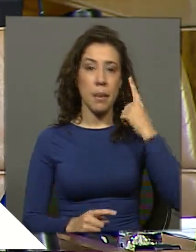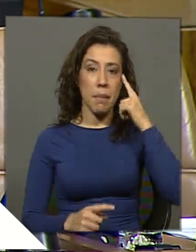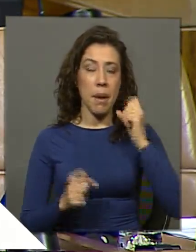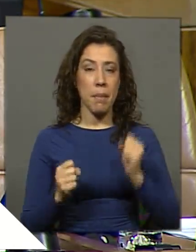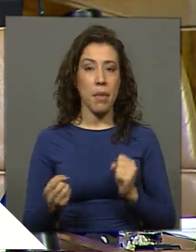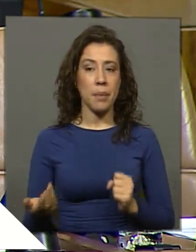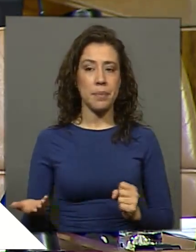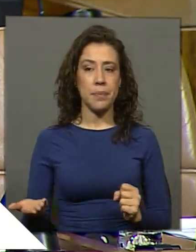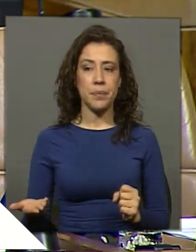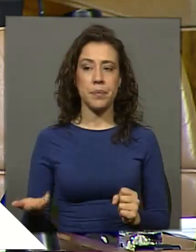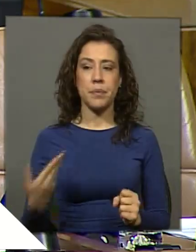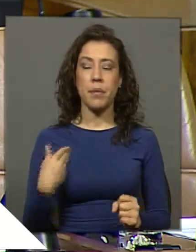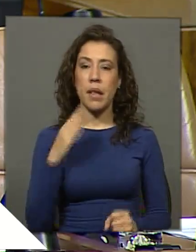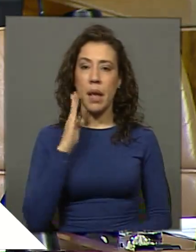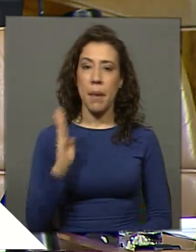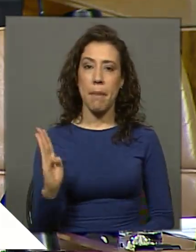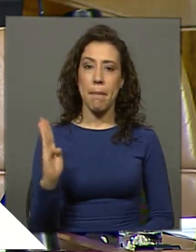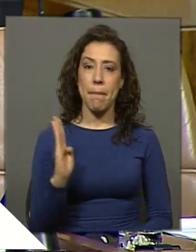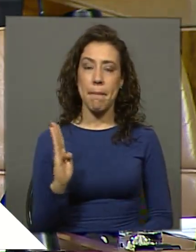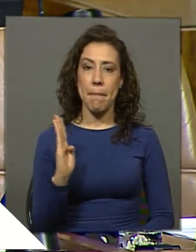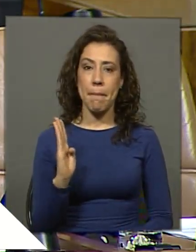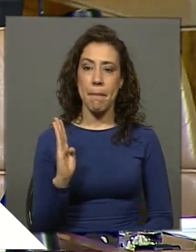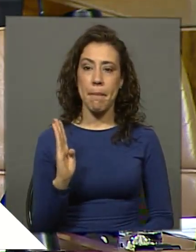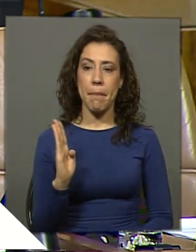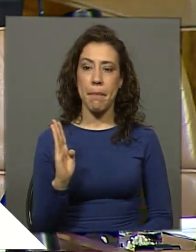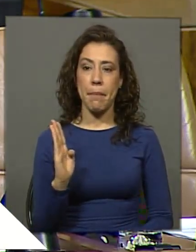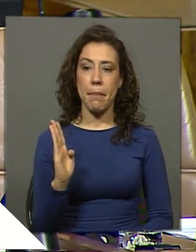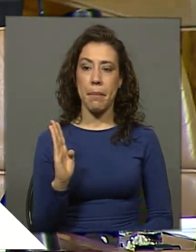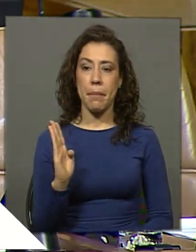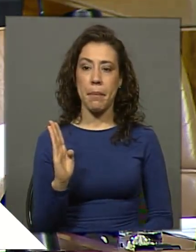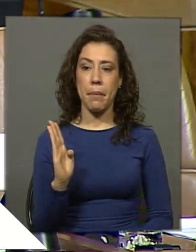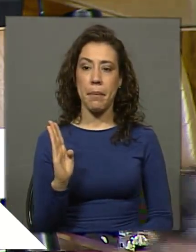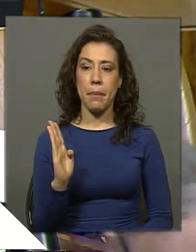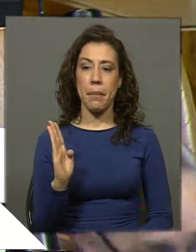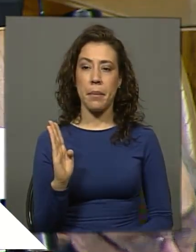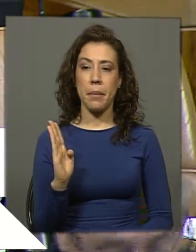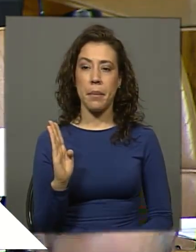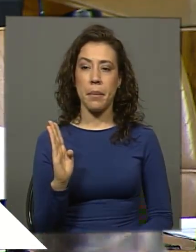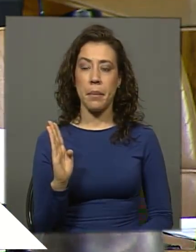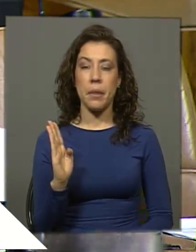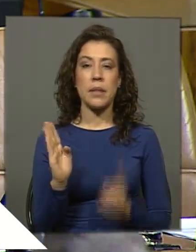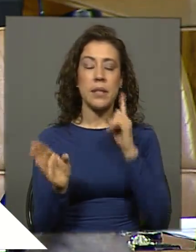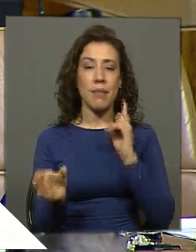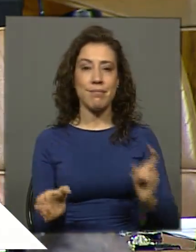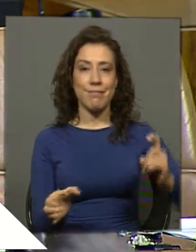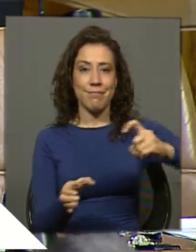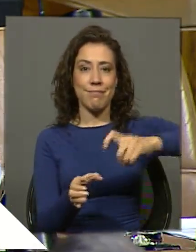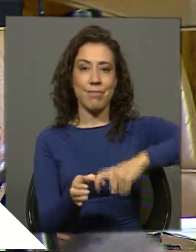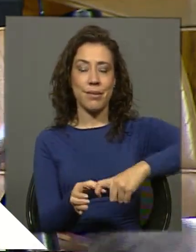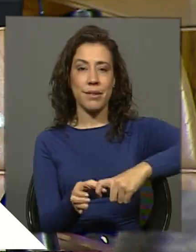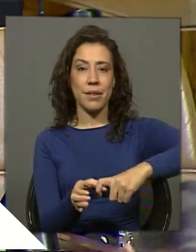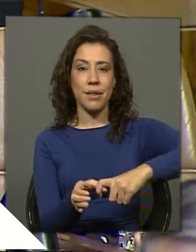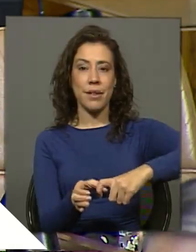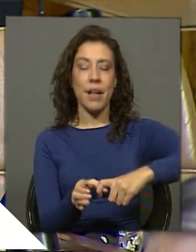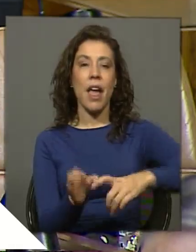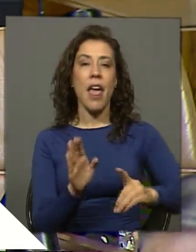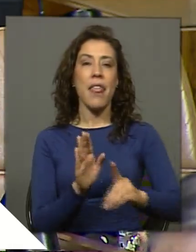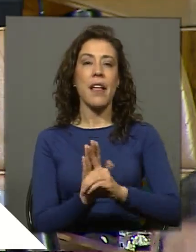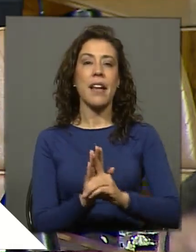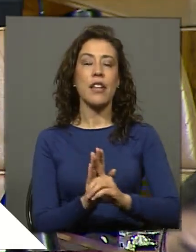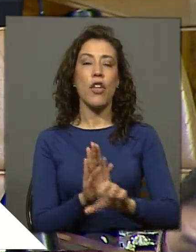poder acceder a este beneficio es estar estar afiliados al sistema del decreto ley